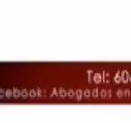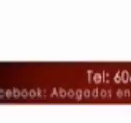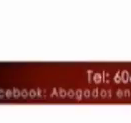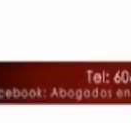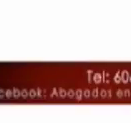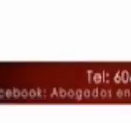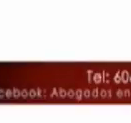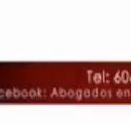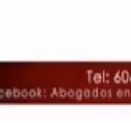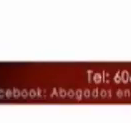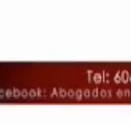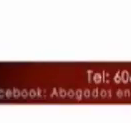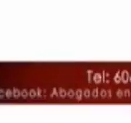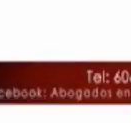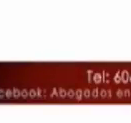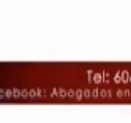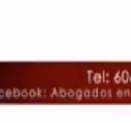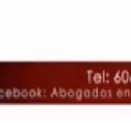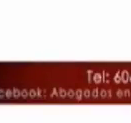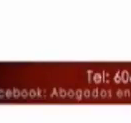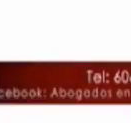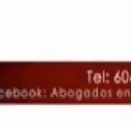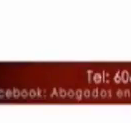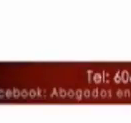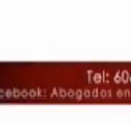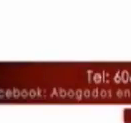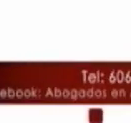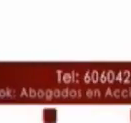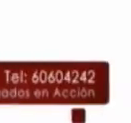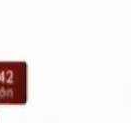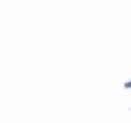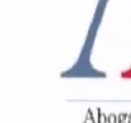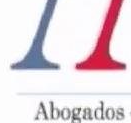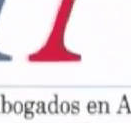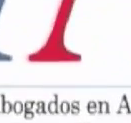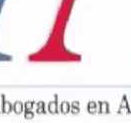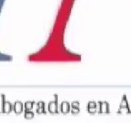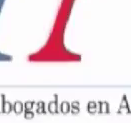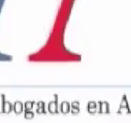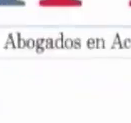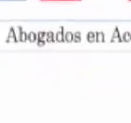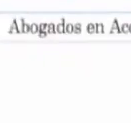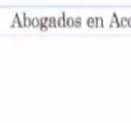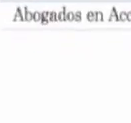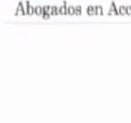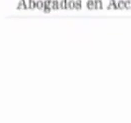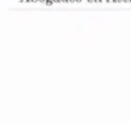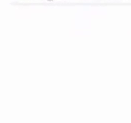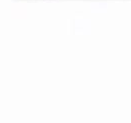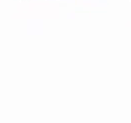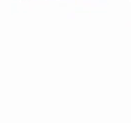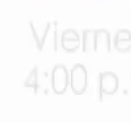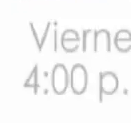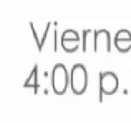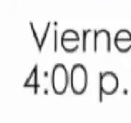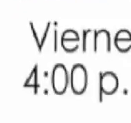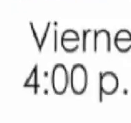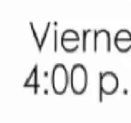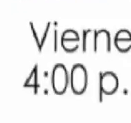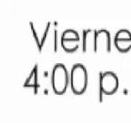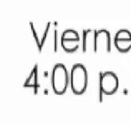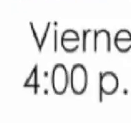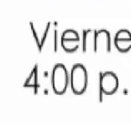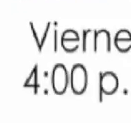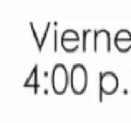sabes cómo bajarla? Vea este y todos los viernes a las 4 de la tarde, Abogados en Acción